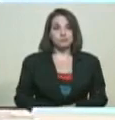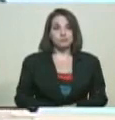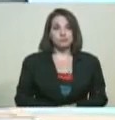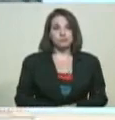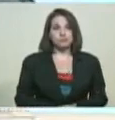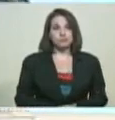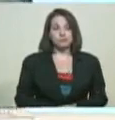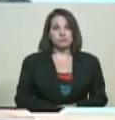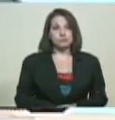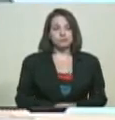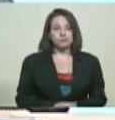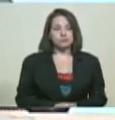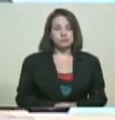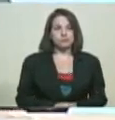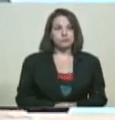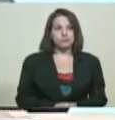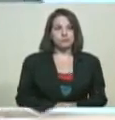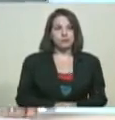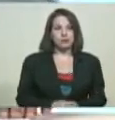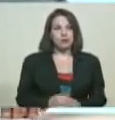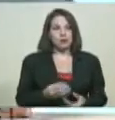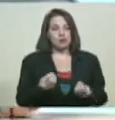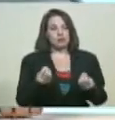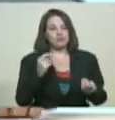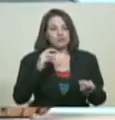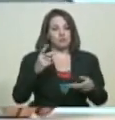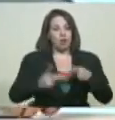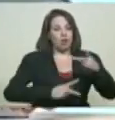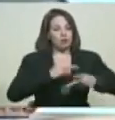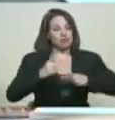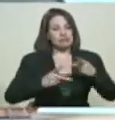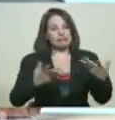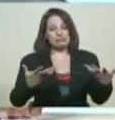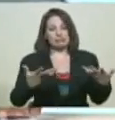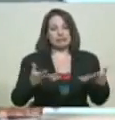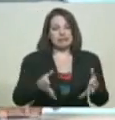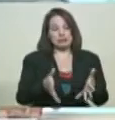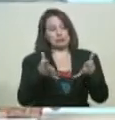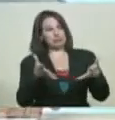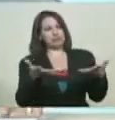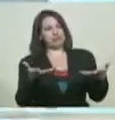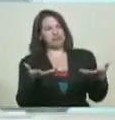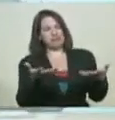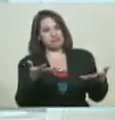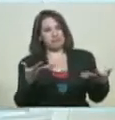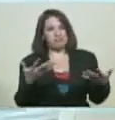de atracción fatal sobre la fuerza transformadora